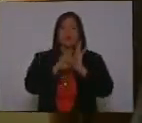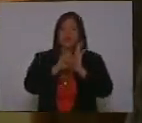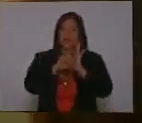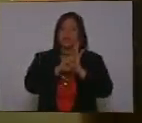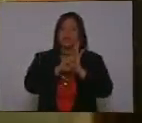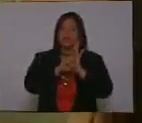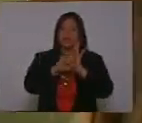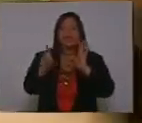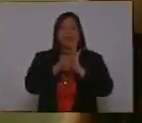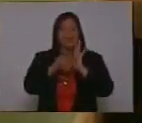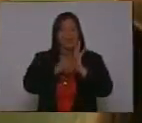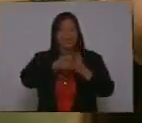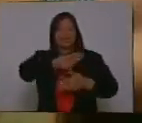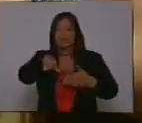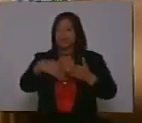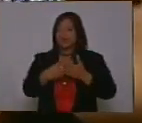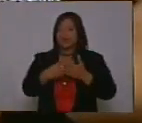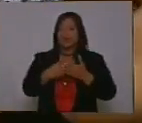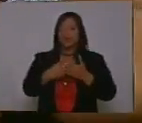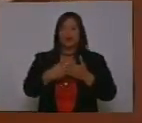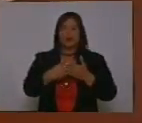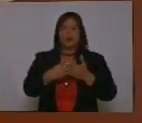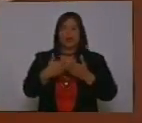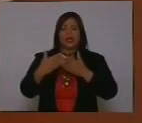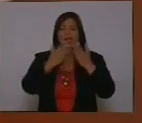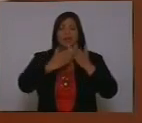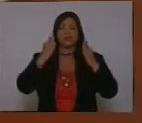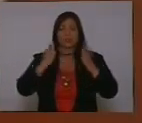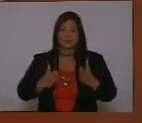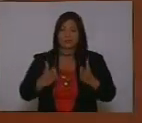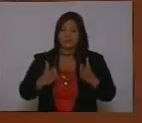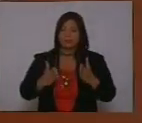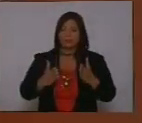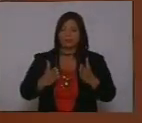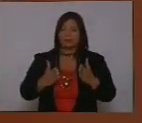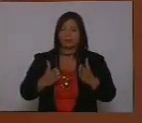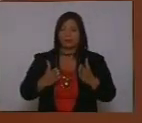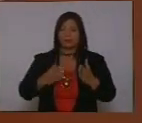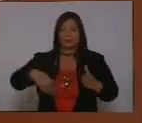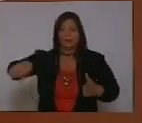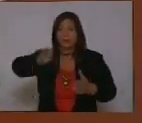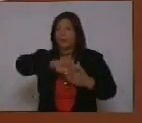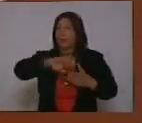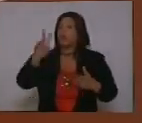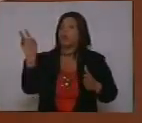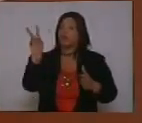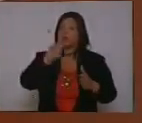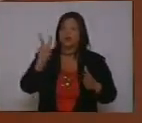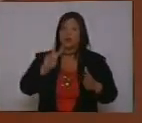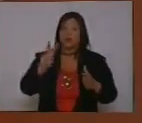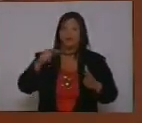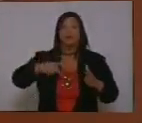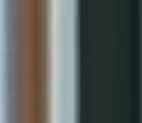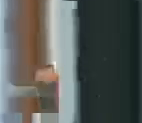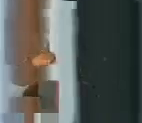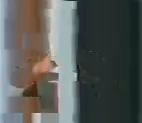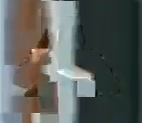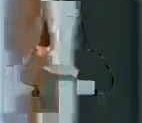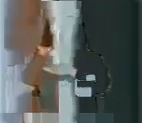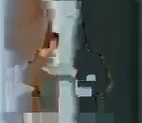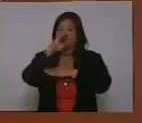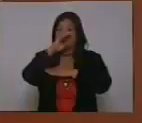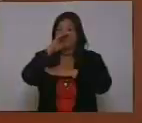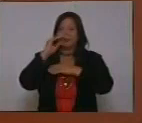el derecho de todas y todos los estudiantes de todo el país. Y en este caso el estado Lara. Y